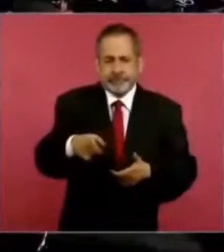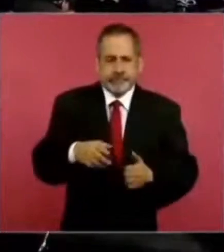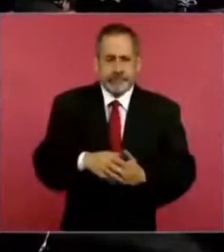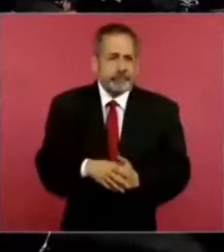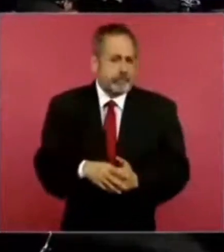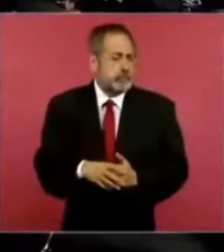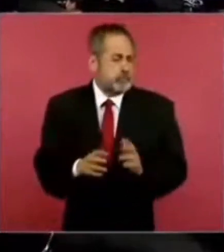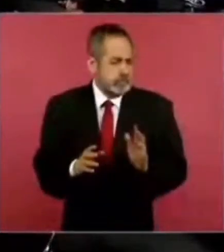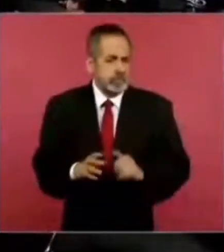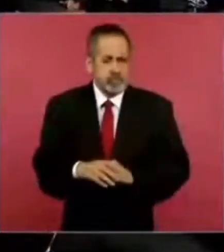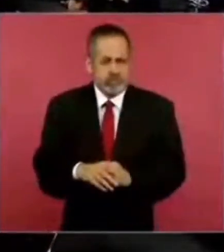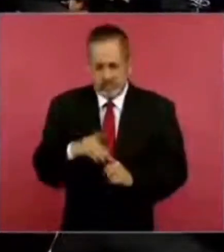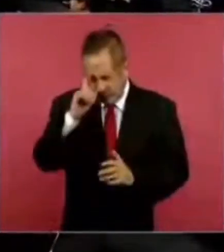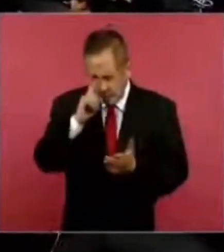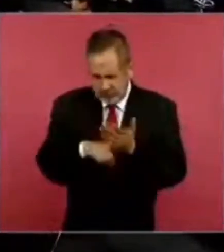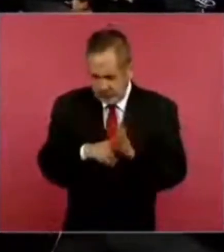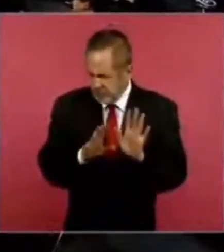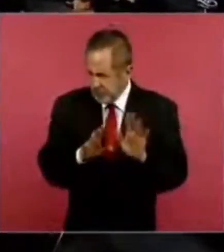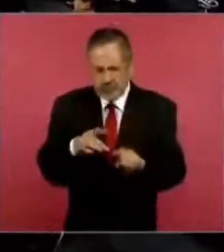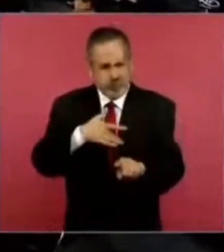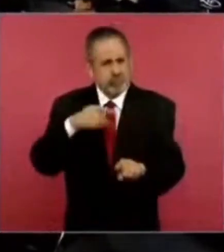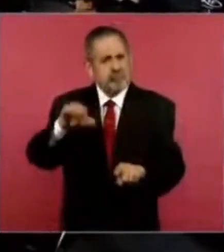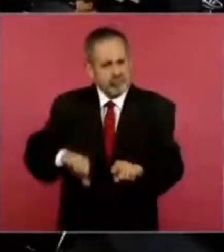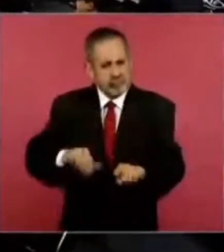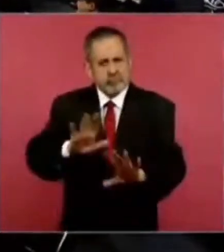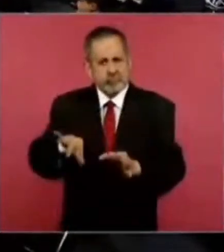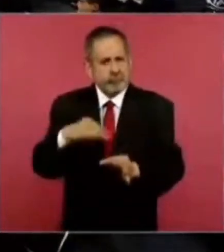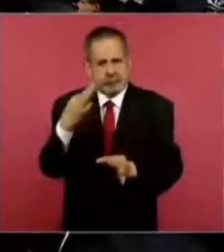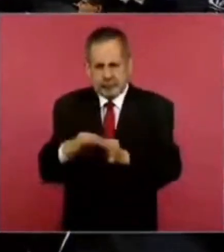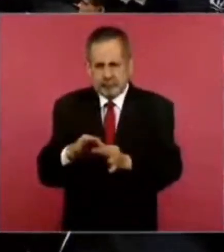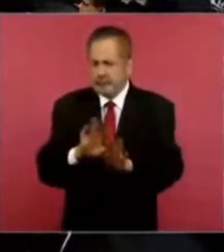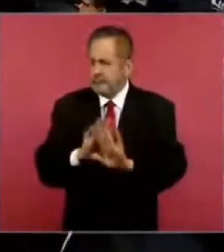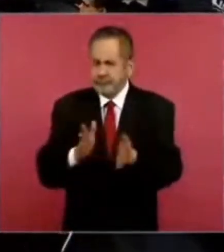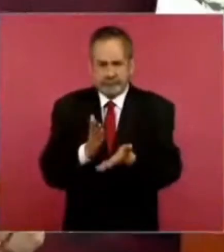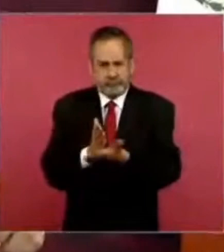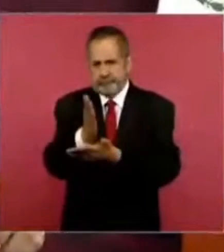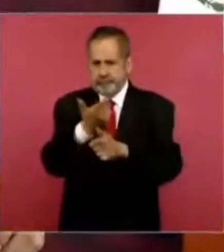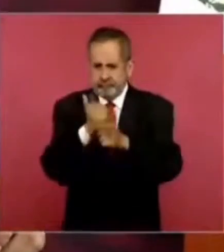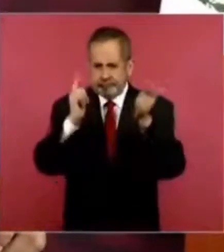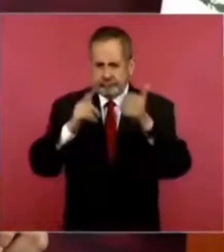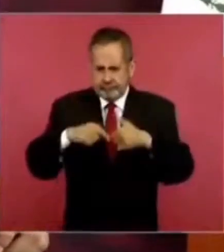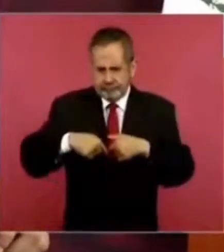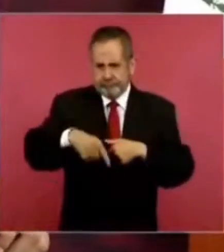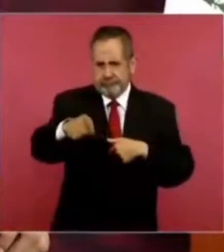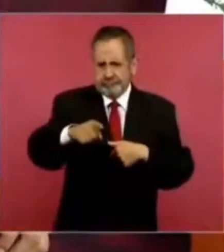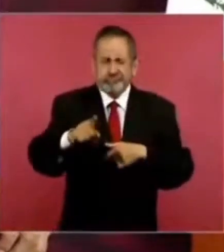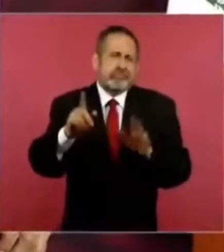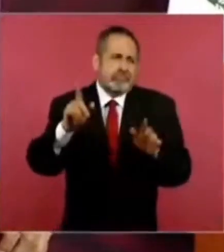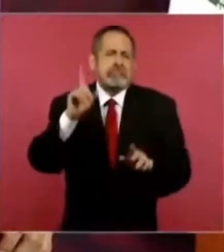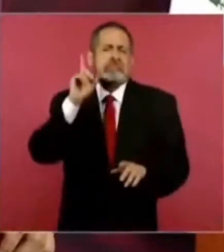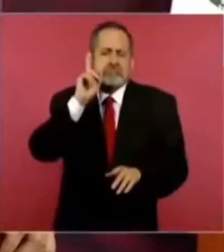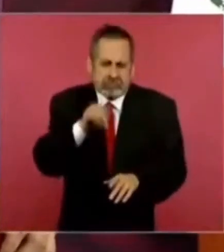pero creo que hoy ya quedan los pasos, a más tardar mañana.